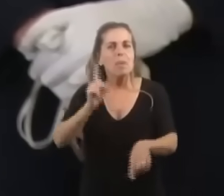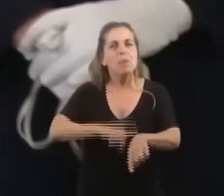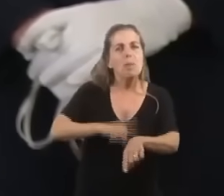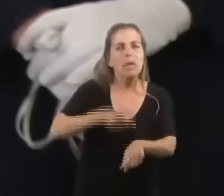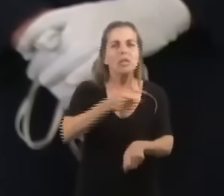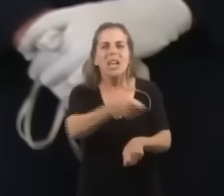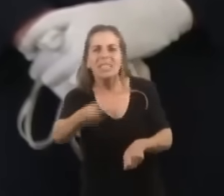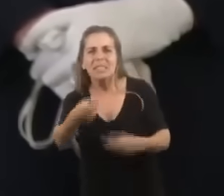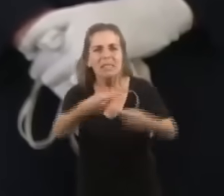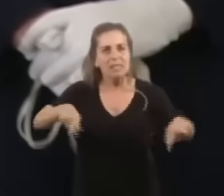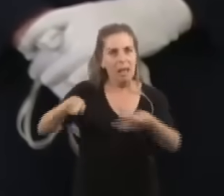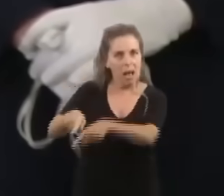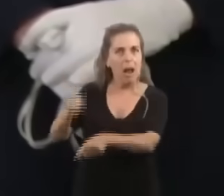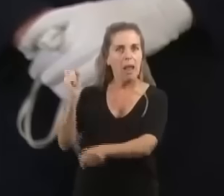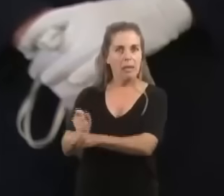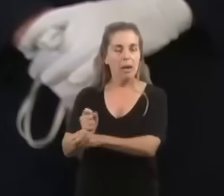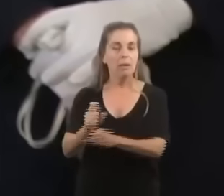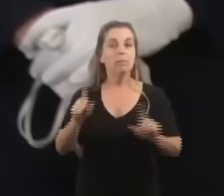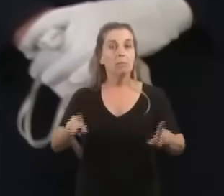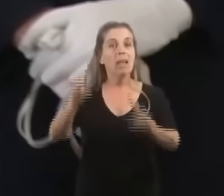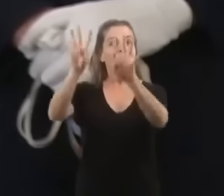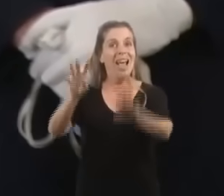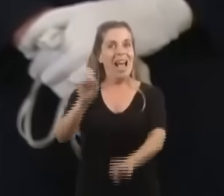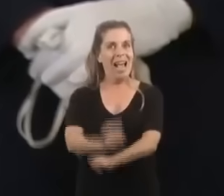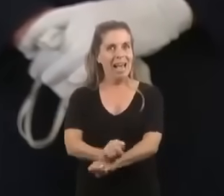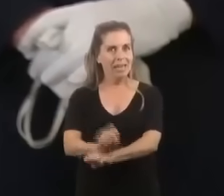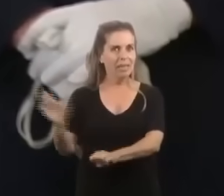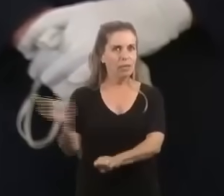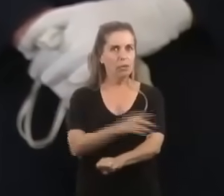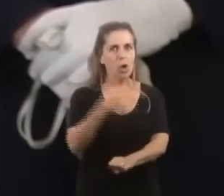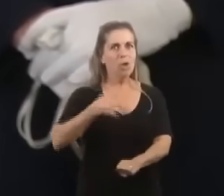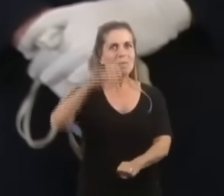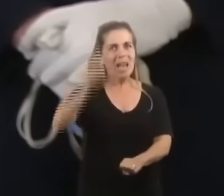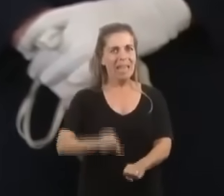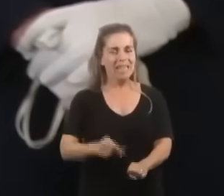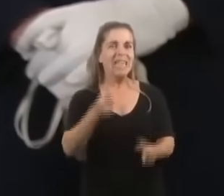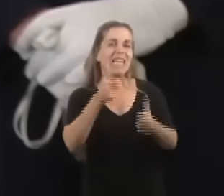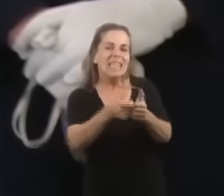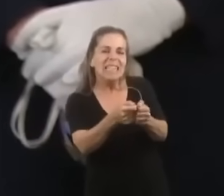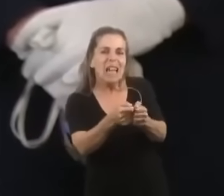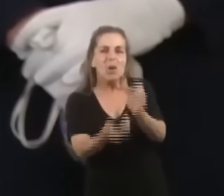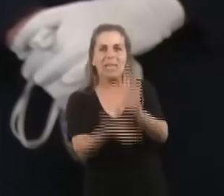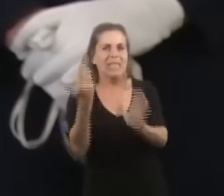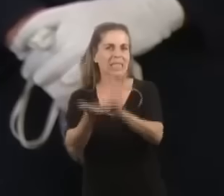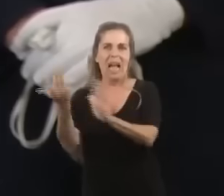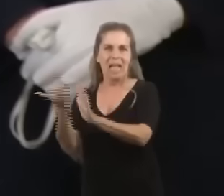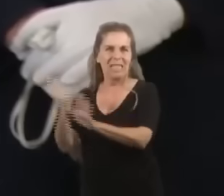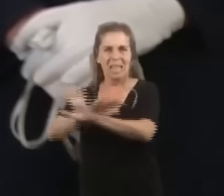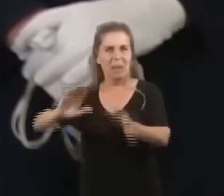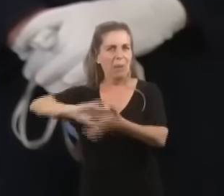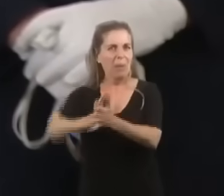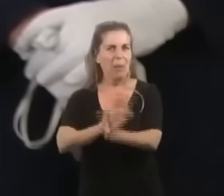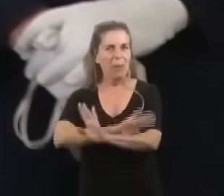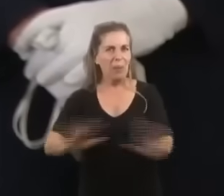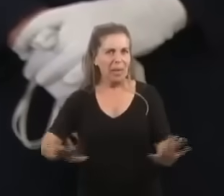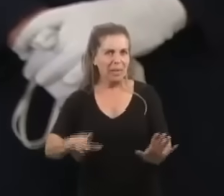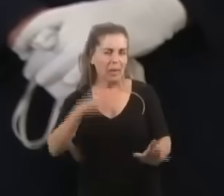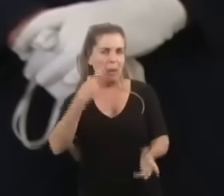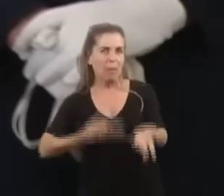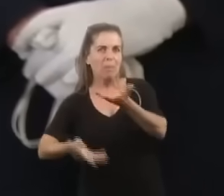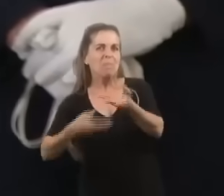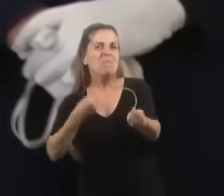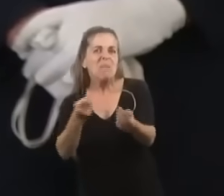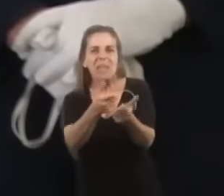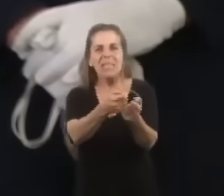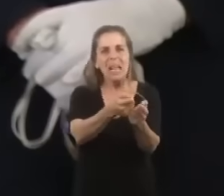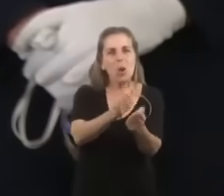le sacamos los celulares en todas las cárceles nacionales se acabó el viva la de que sigan haciendo sus negocios desde